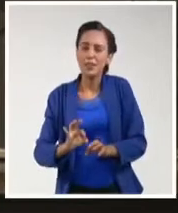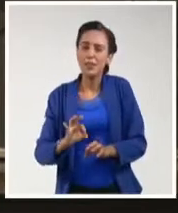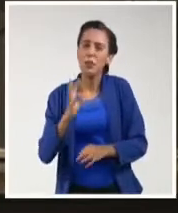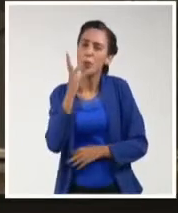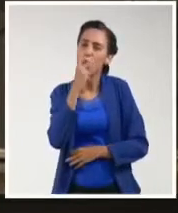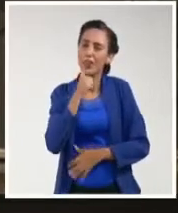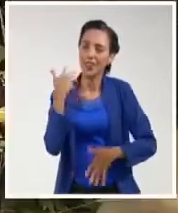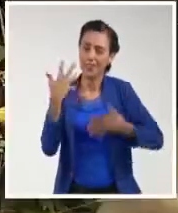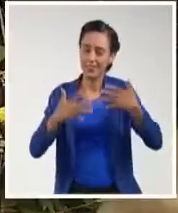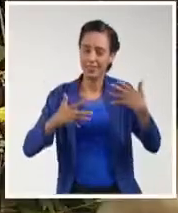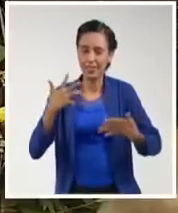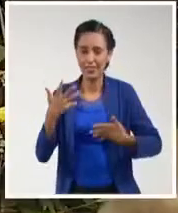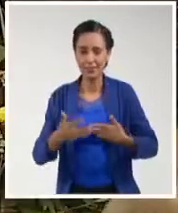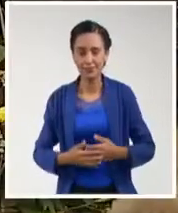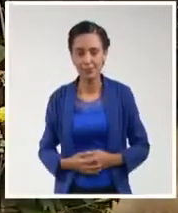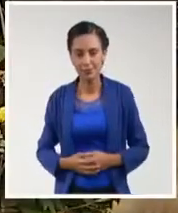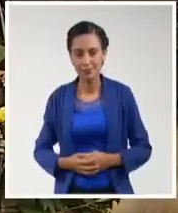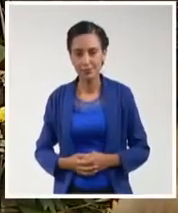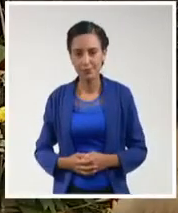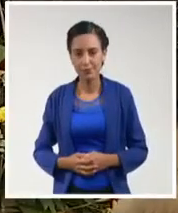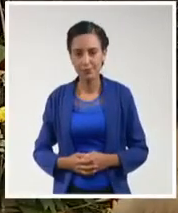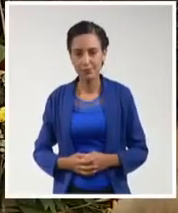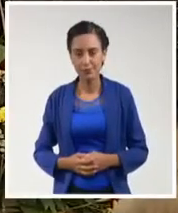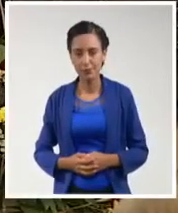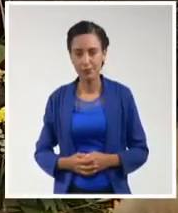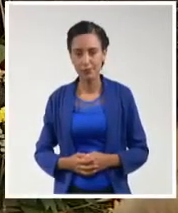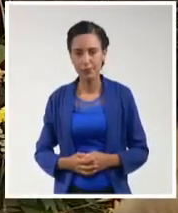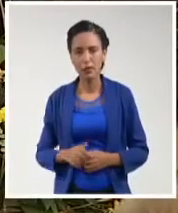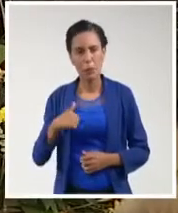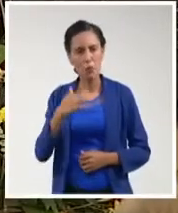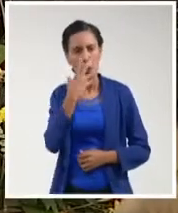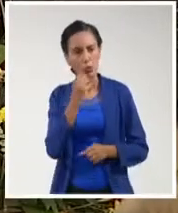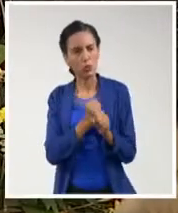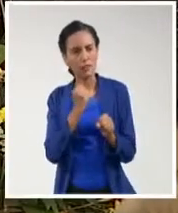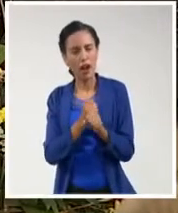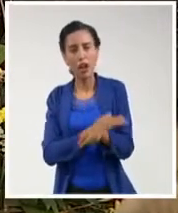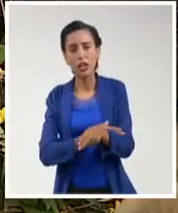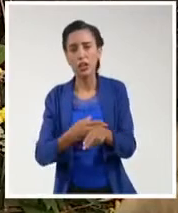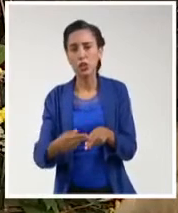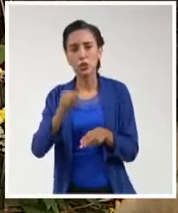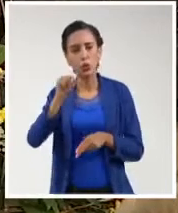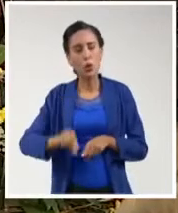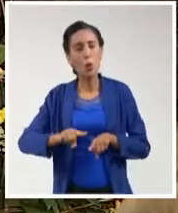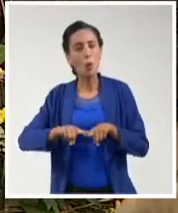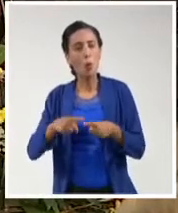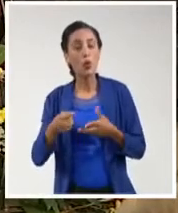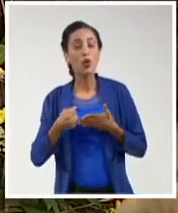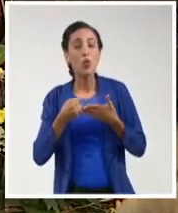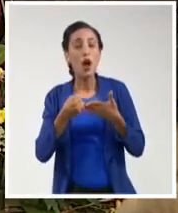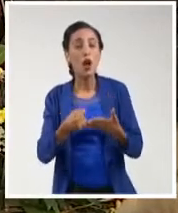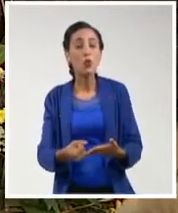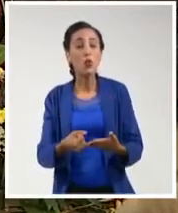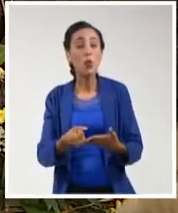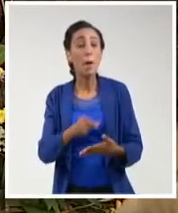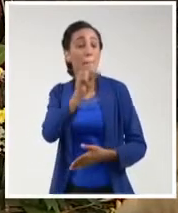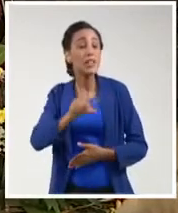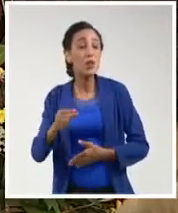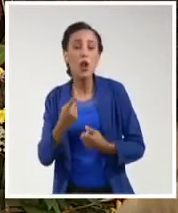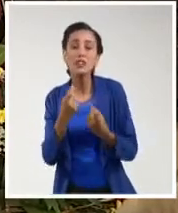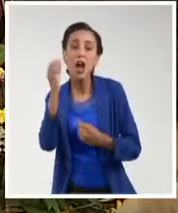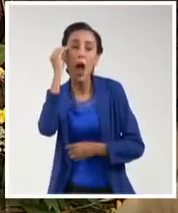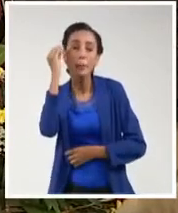actividad. Me complace ser historiador porque ayudo a satisfacer la inmensa necesidad